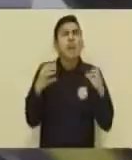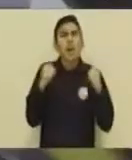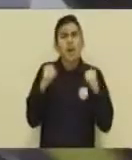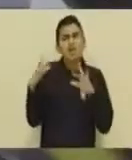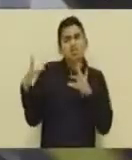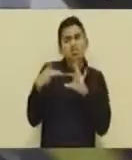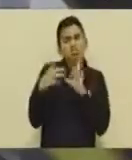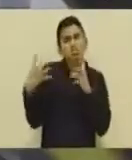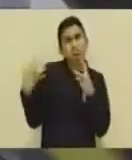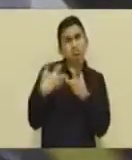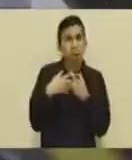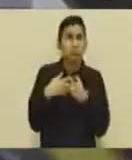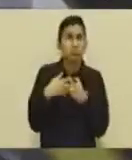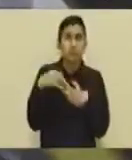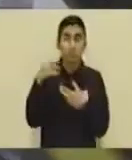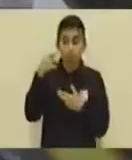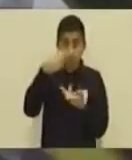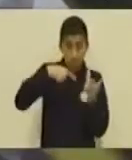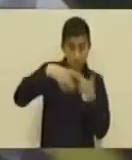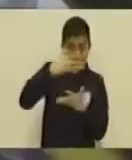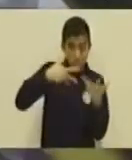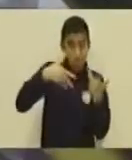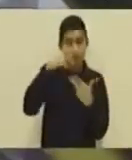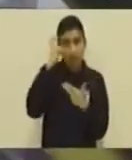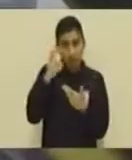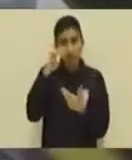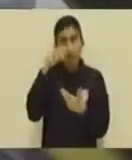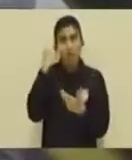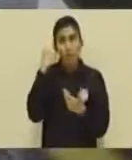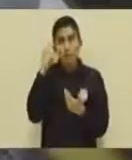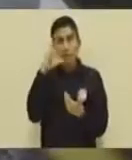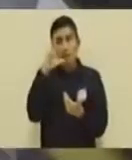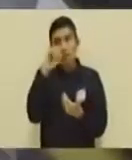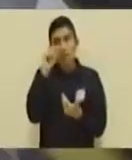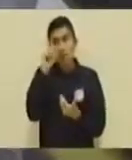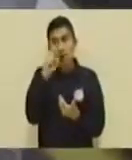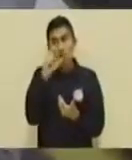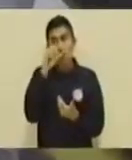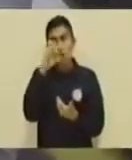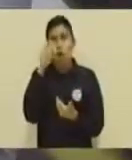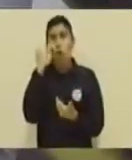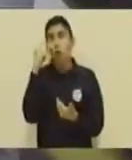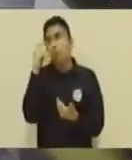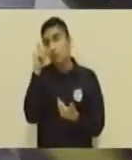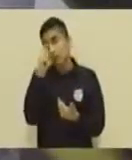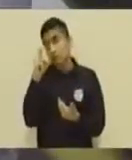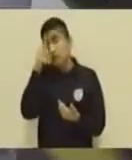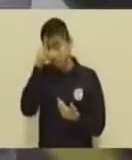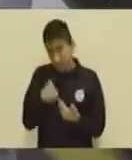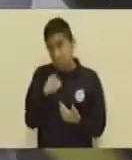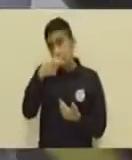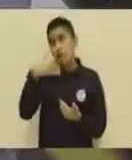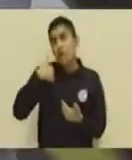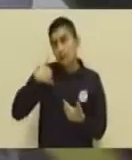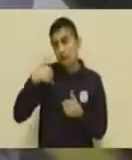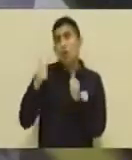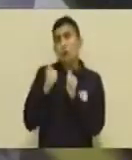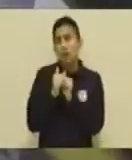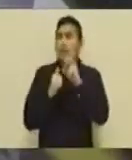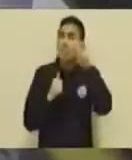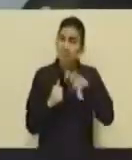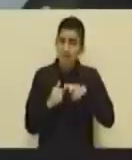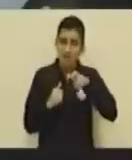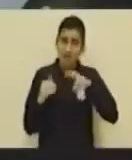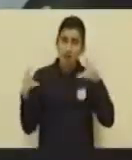nuestro alrededor, y esas estructuras microscópicas, ¿verdad?, que debemos de tomar en cuenta y tener ese conocimiento necesario, ¿verdad,